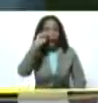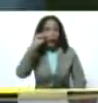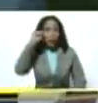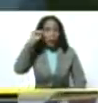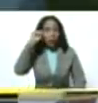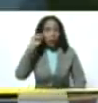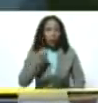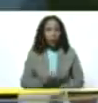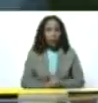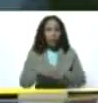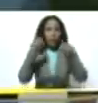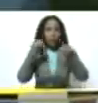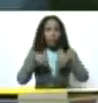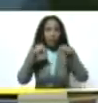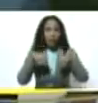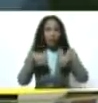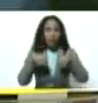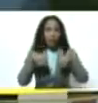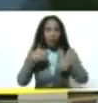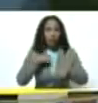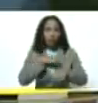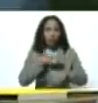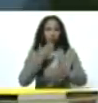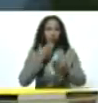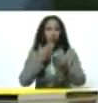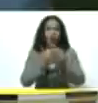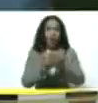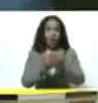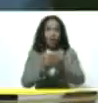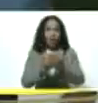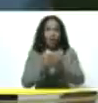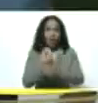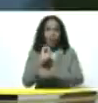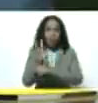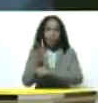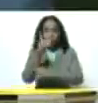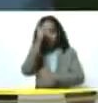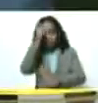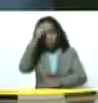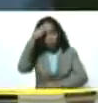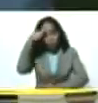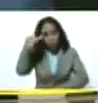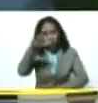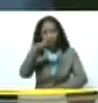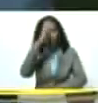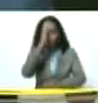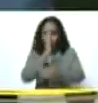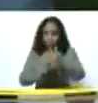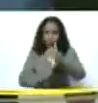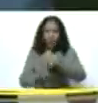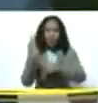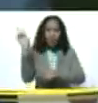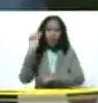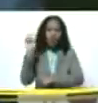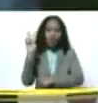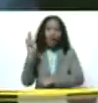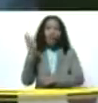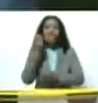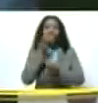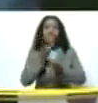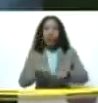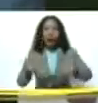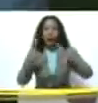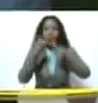Fernández. Desde aquí le mandamos el agradecimiento del pueblo humilde de Venezuela, del pueblo valiente y trabajador de